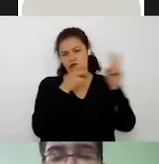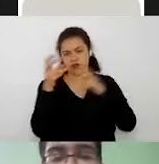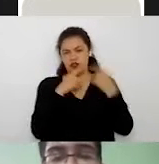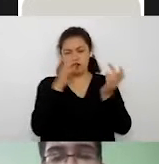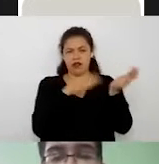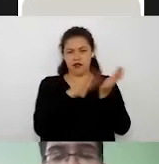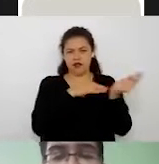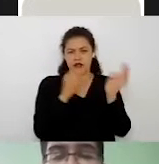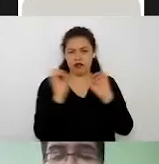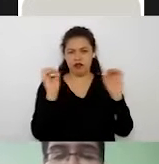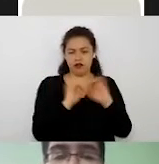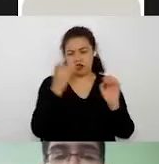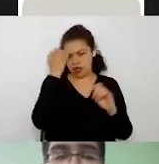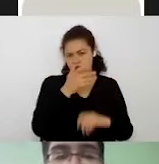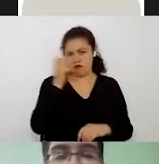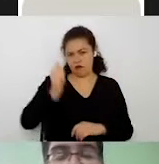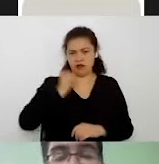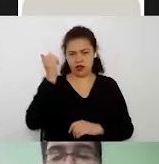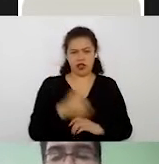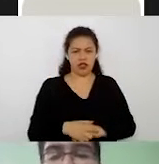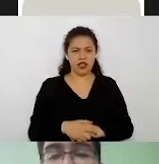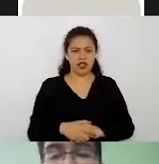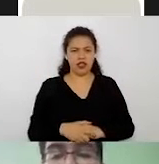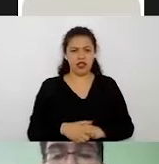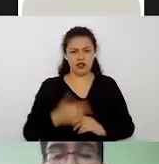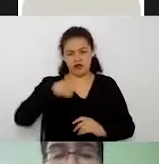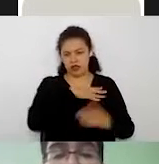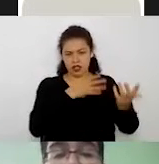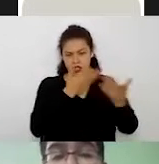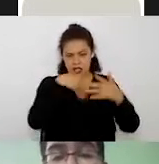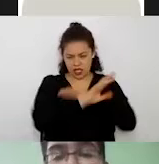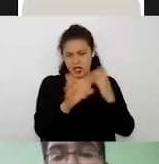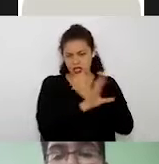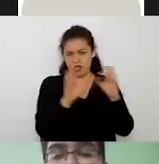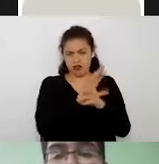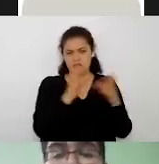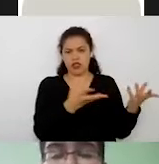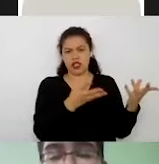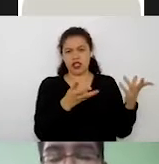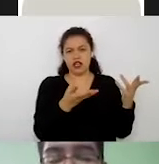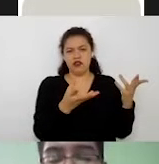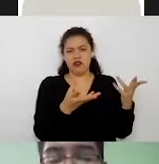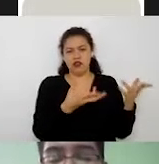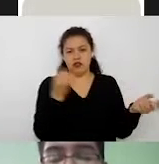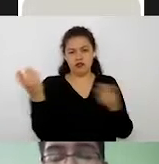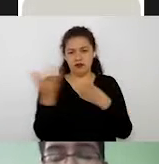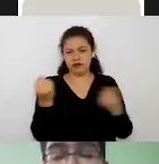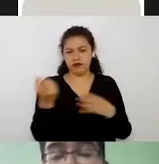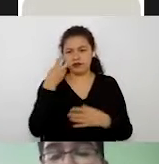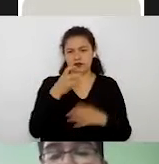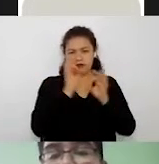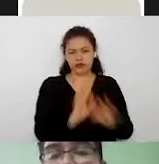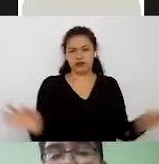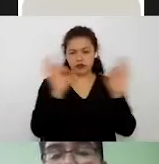¿no? Aprovecharon el momento y dijeron, pues hay que entrar y hay que saquear las cosas. Entonces, es importante, como les digo, que ante